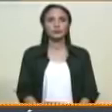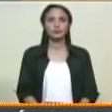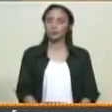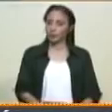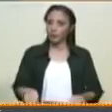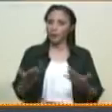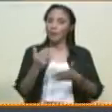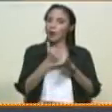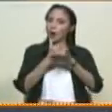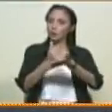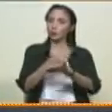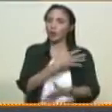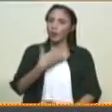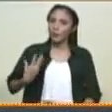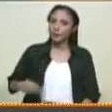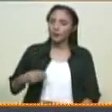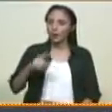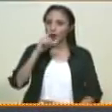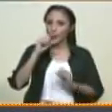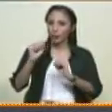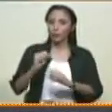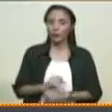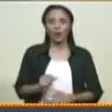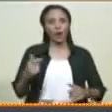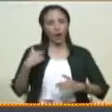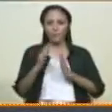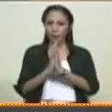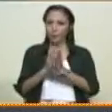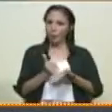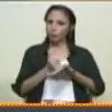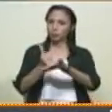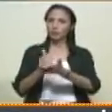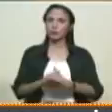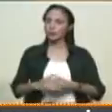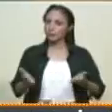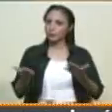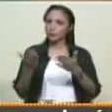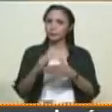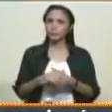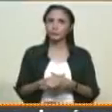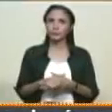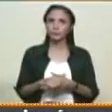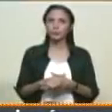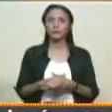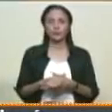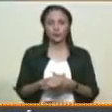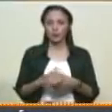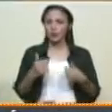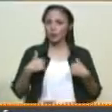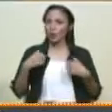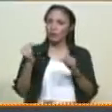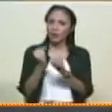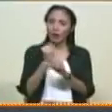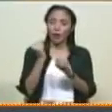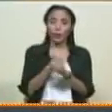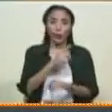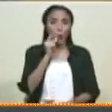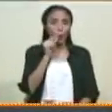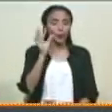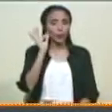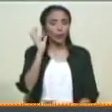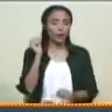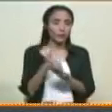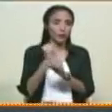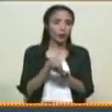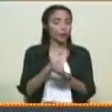Ayudemos al presidente entonces, pues. ¿Usted cree que él no estaría feliz que lo ayudáramos? Estoy convencido. Los trabajadores y las trabajadoras,